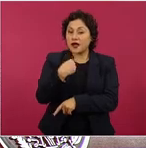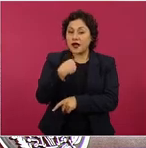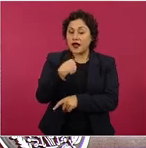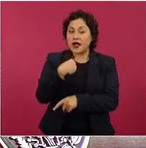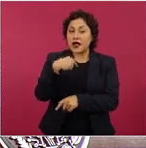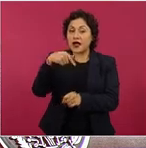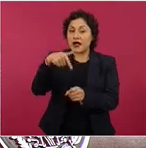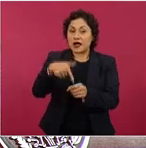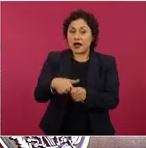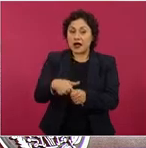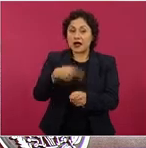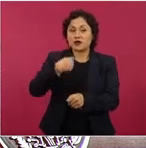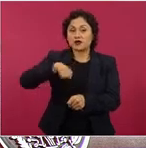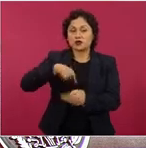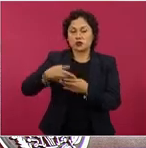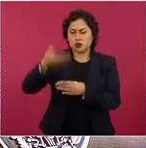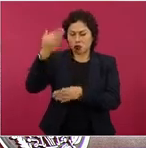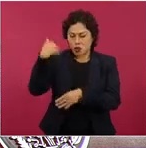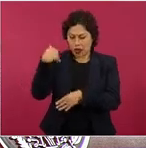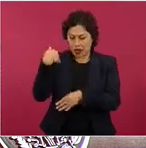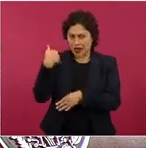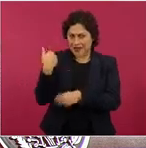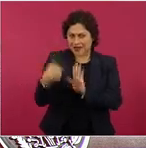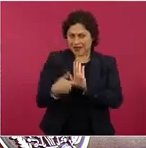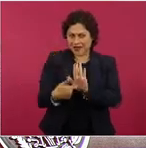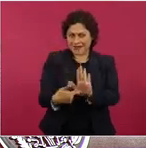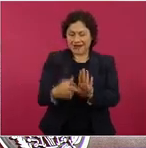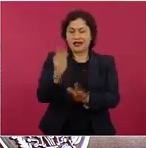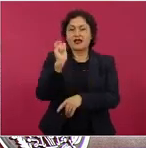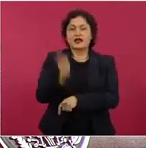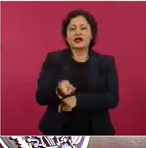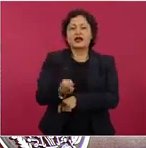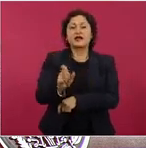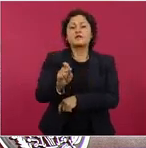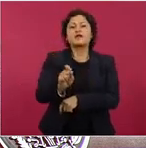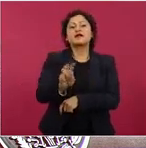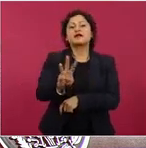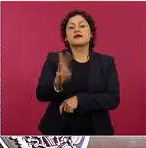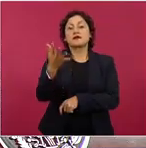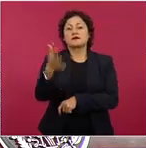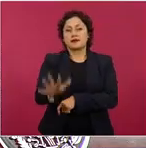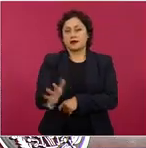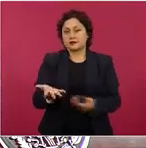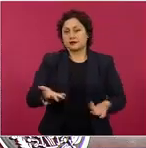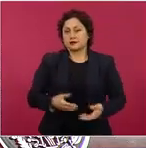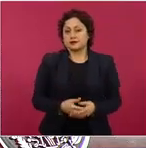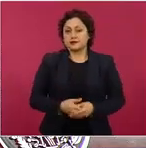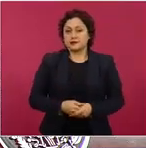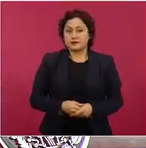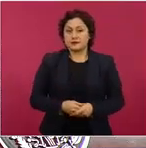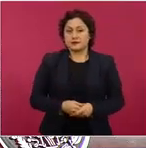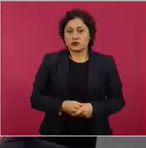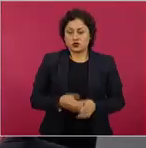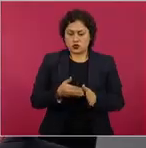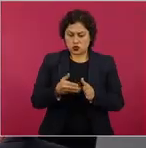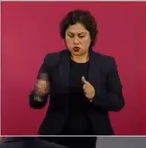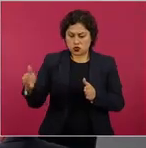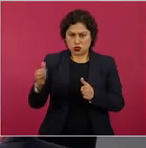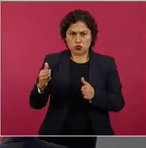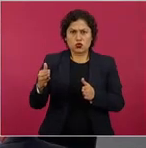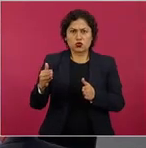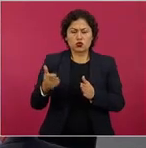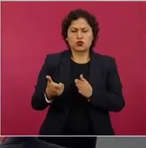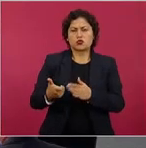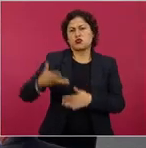estábamos nosotros viendo hace un momento, es de 23.10. Son casi